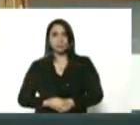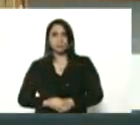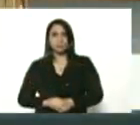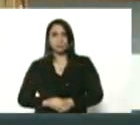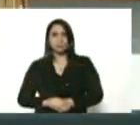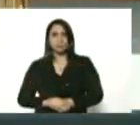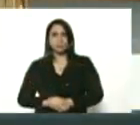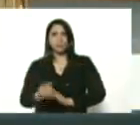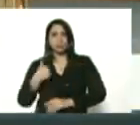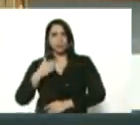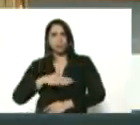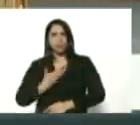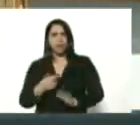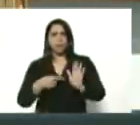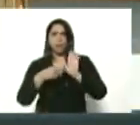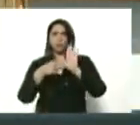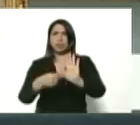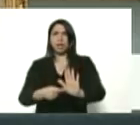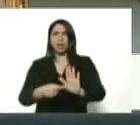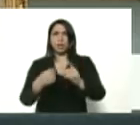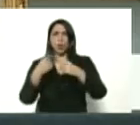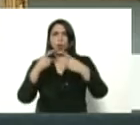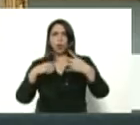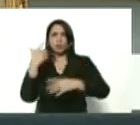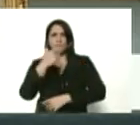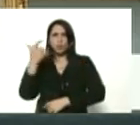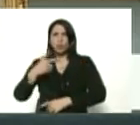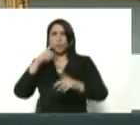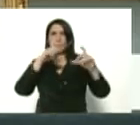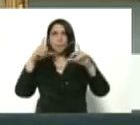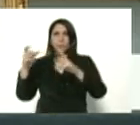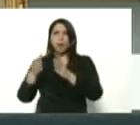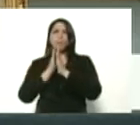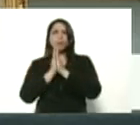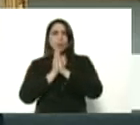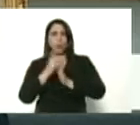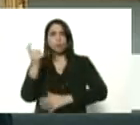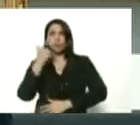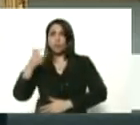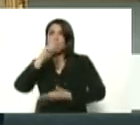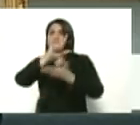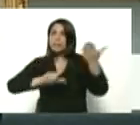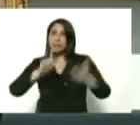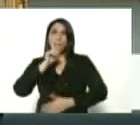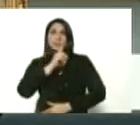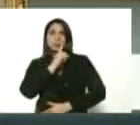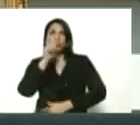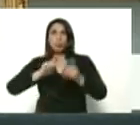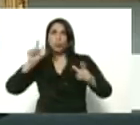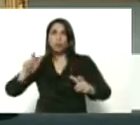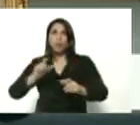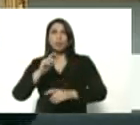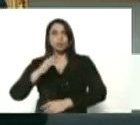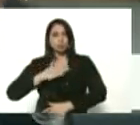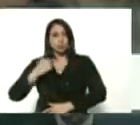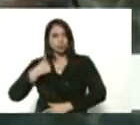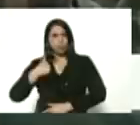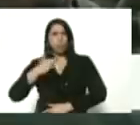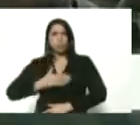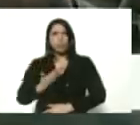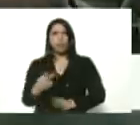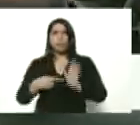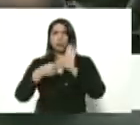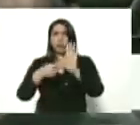Yo pudiera mostrarles, mientras ustedes buscan las otras imágenes y me buscan la lista, por favor. Yo pudiera mostrarles a